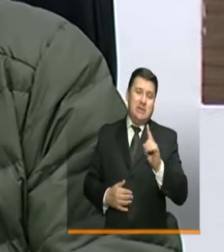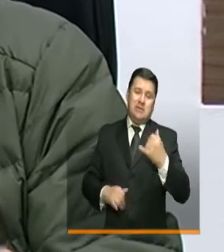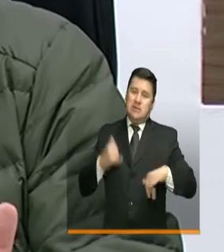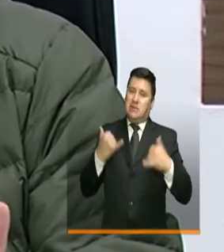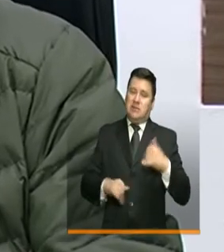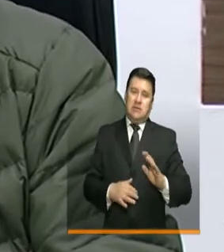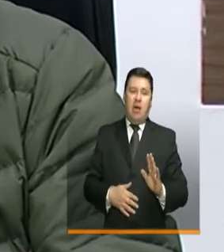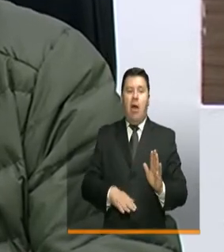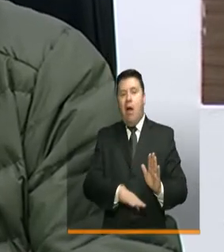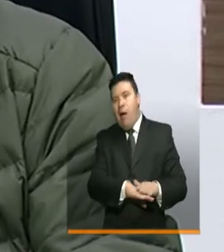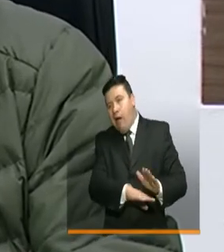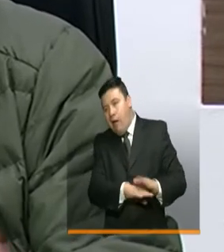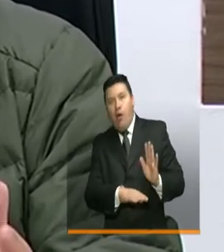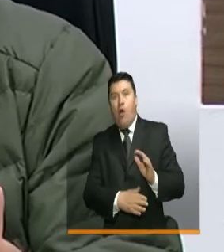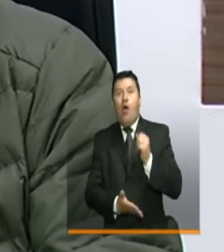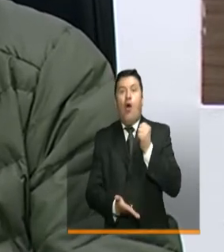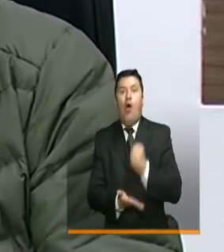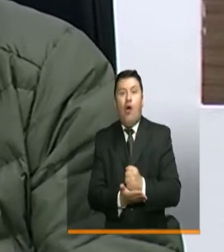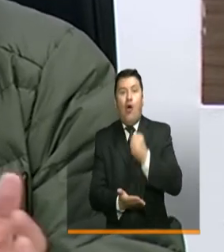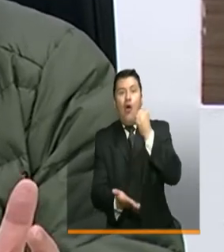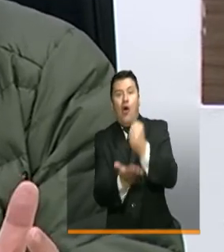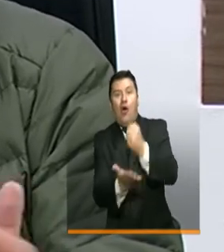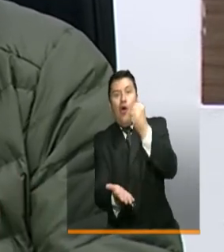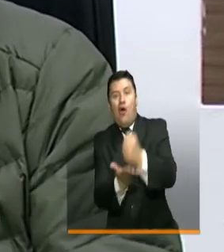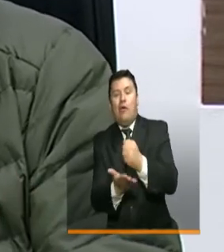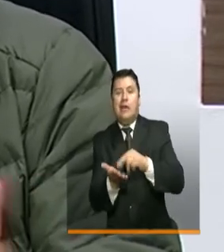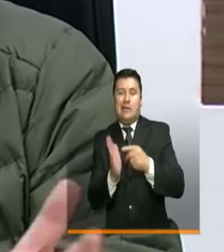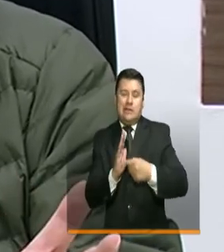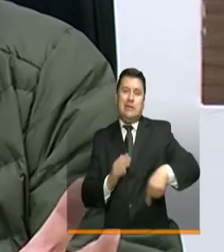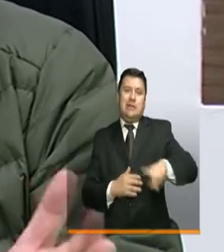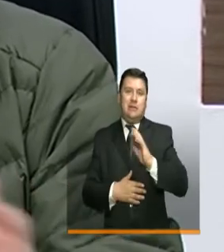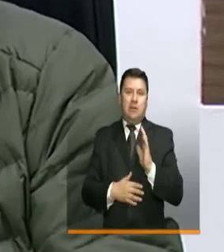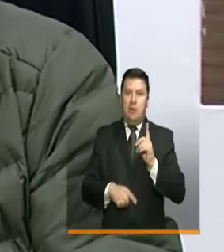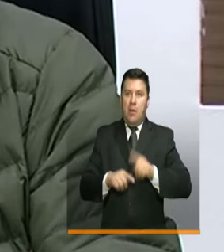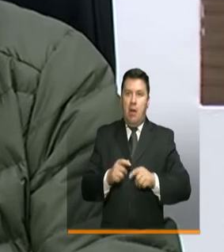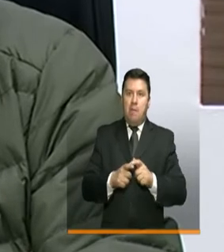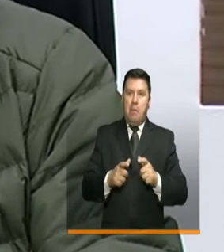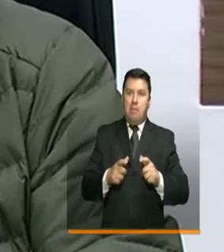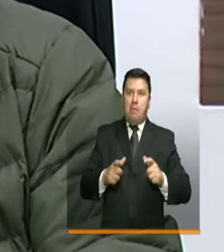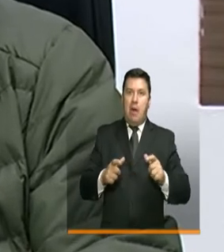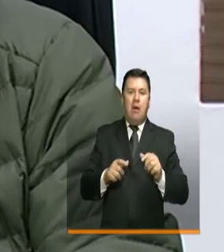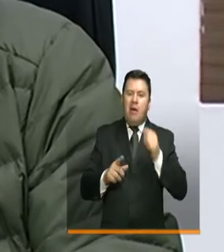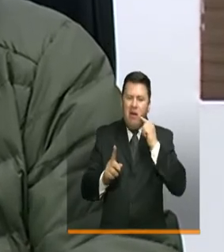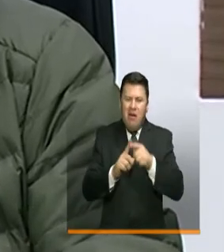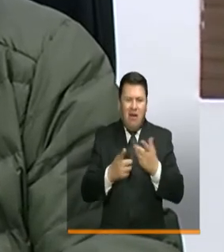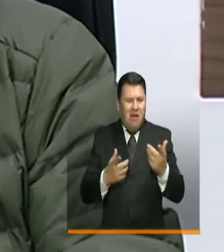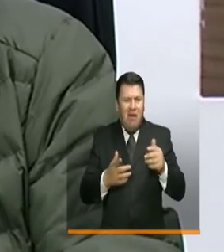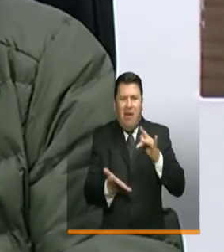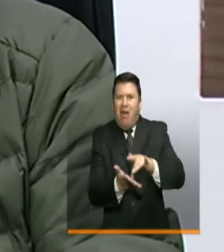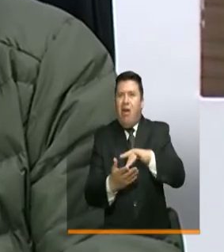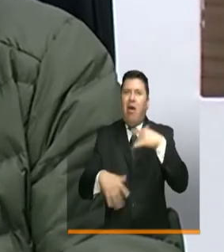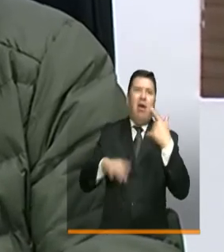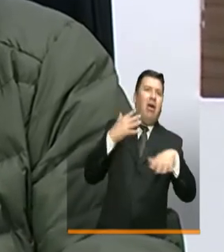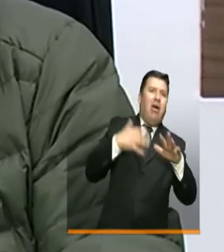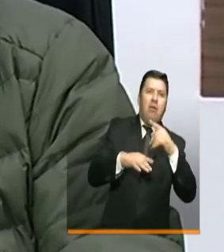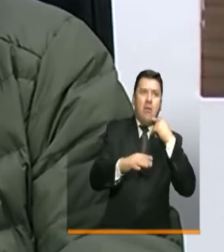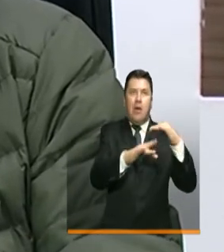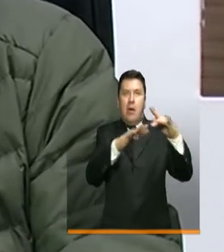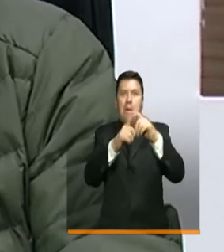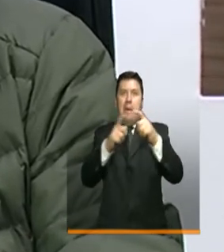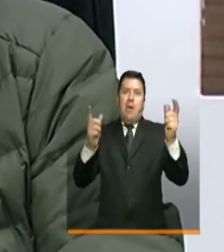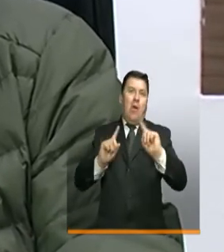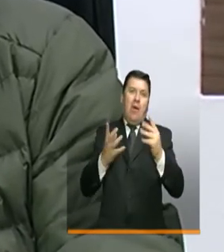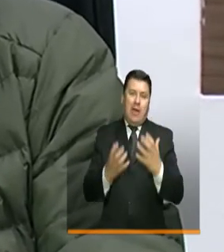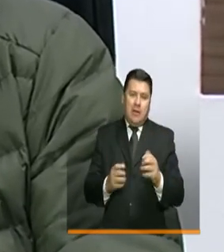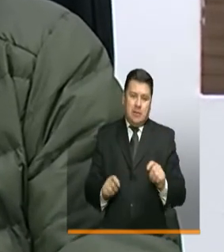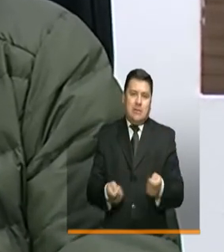es una sugerencia, es obligatorio porque se trata de impedir que crezca la pandemia y de salvar vidas. En